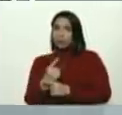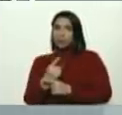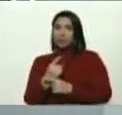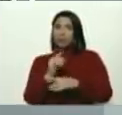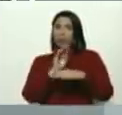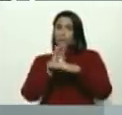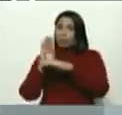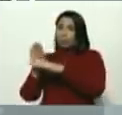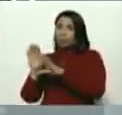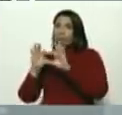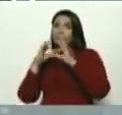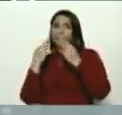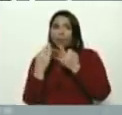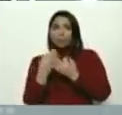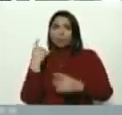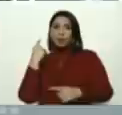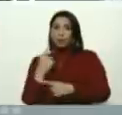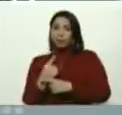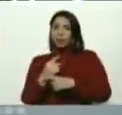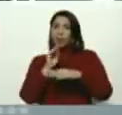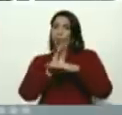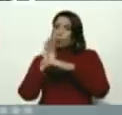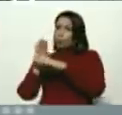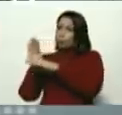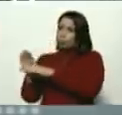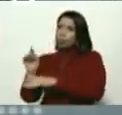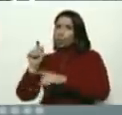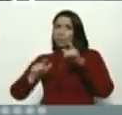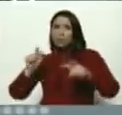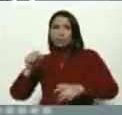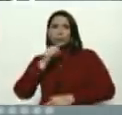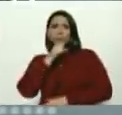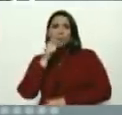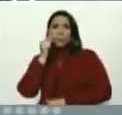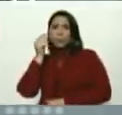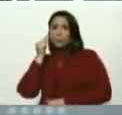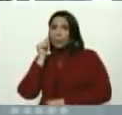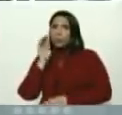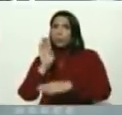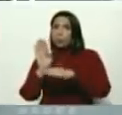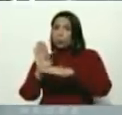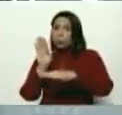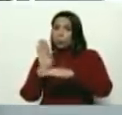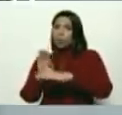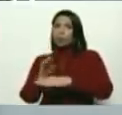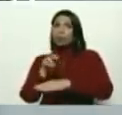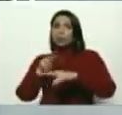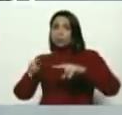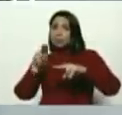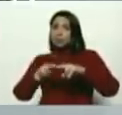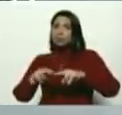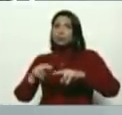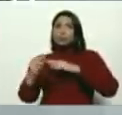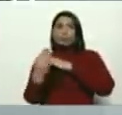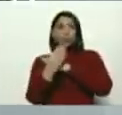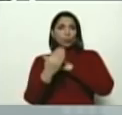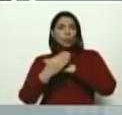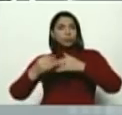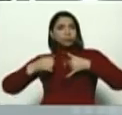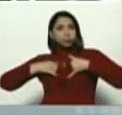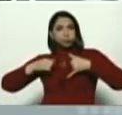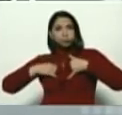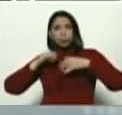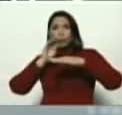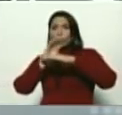cuida a tu familia, cuida a las personas mayores, cuídate tú, cuida a los niños, a las niñas, cuida a la juventud, cuidémonos